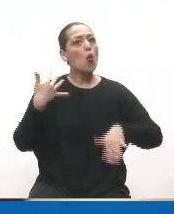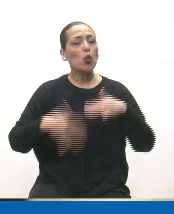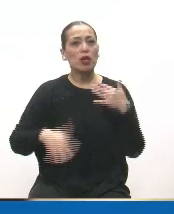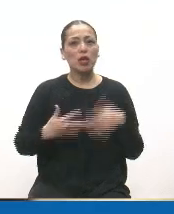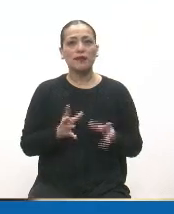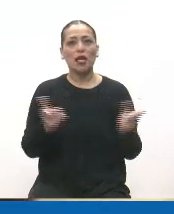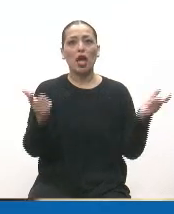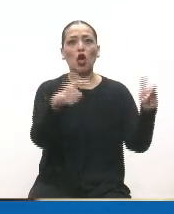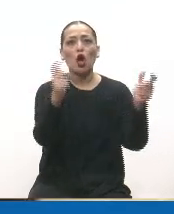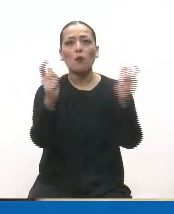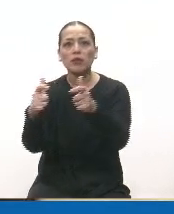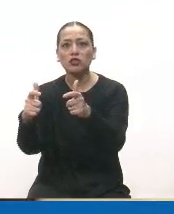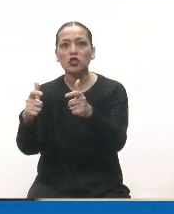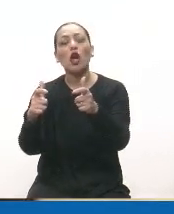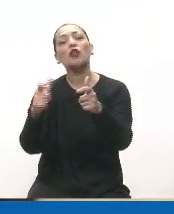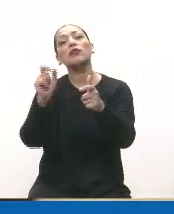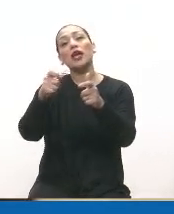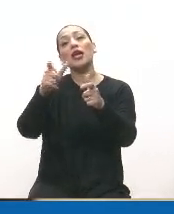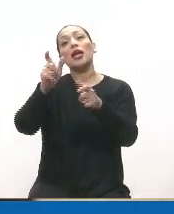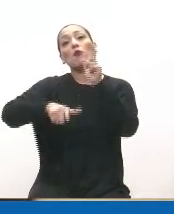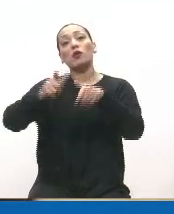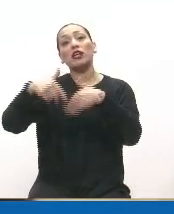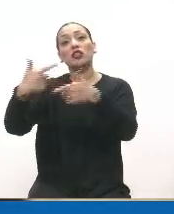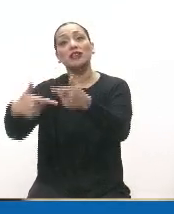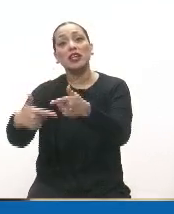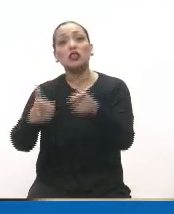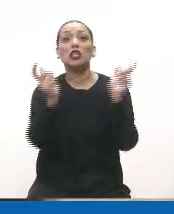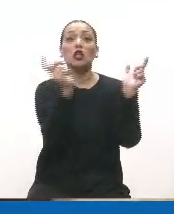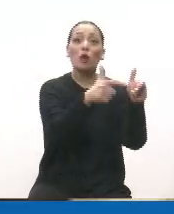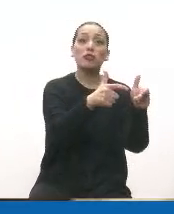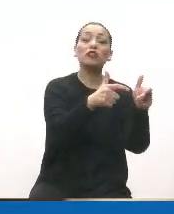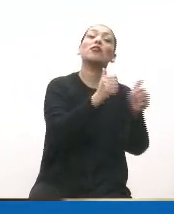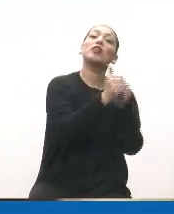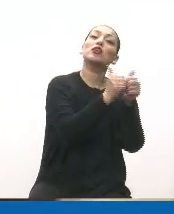las comisiones de Población y Desarrollo y la de Industria y Comercio. Gracias.